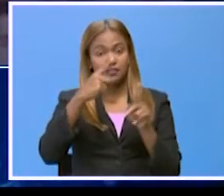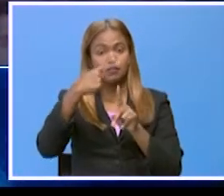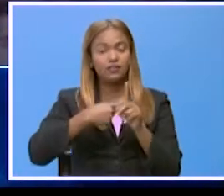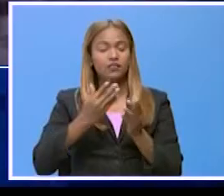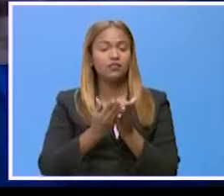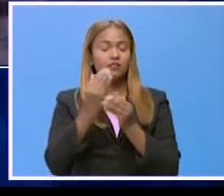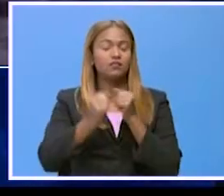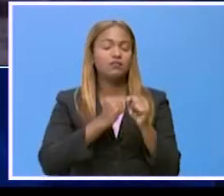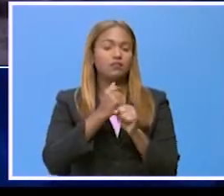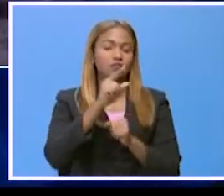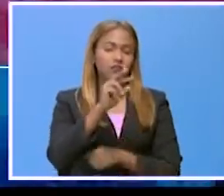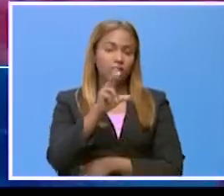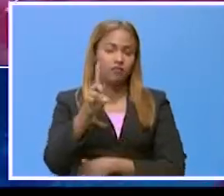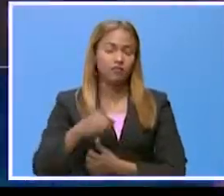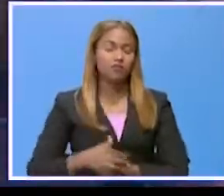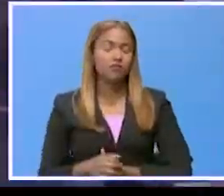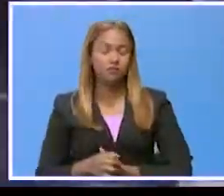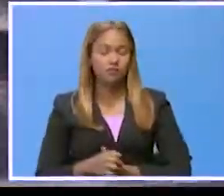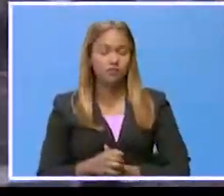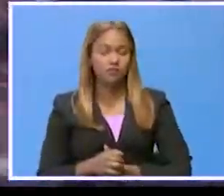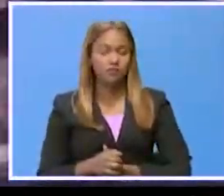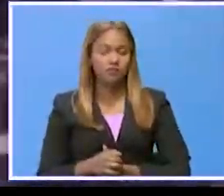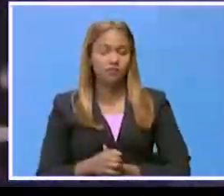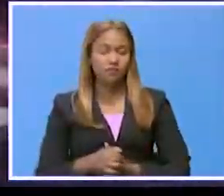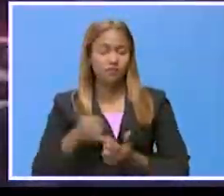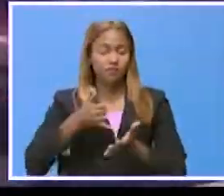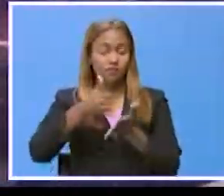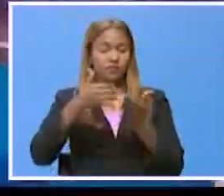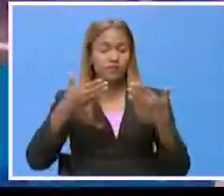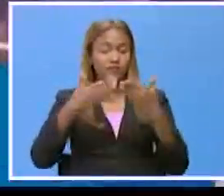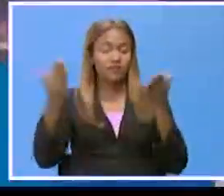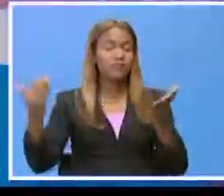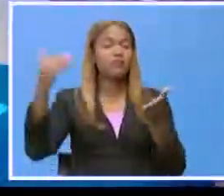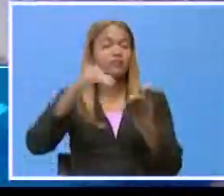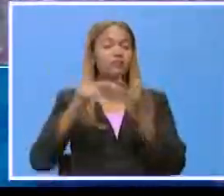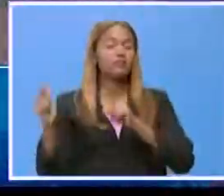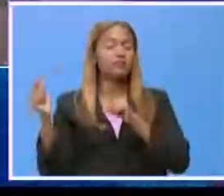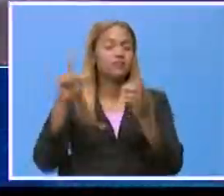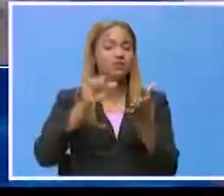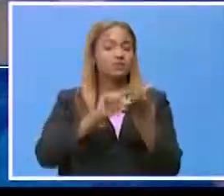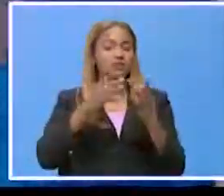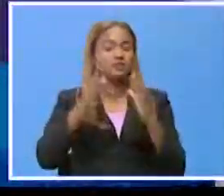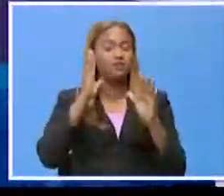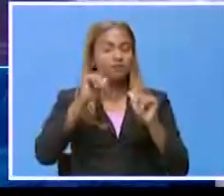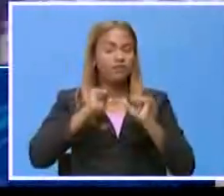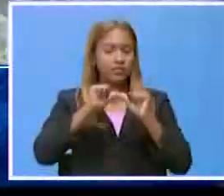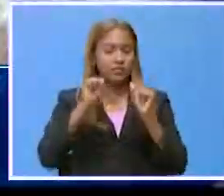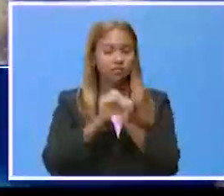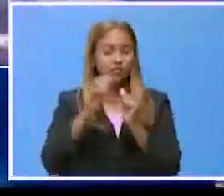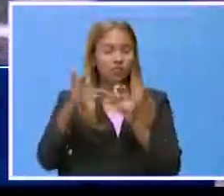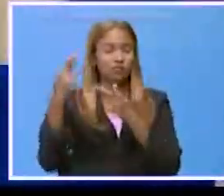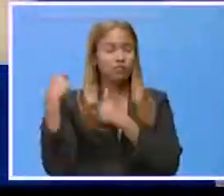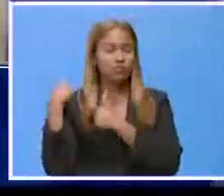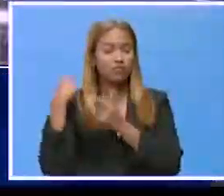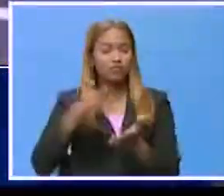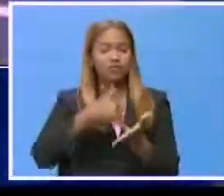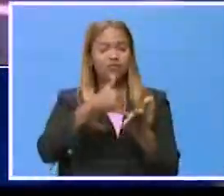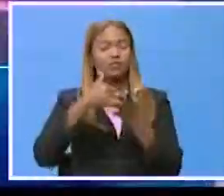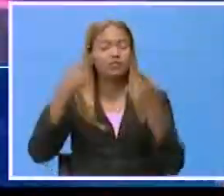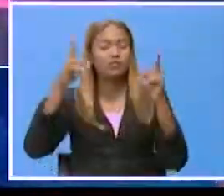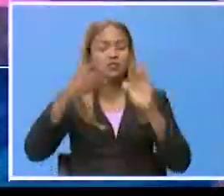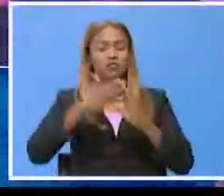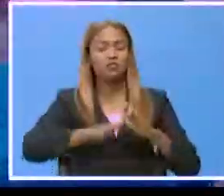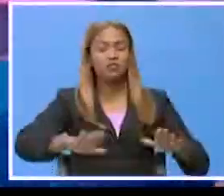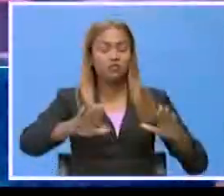del 2021 premios soberanos regresa como una plataforma que continuará con su rol de reconocer los logros del